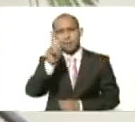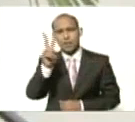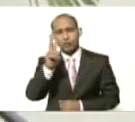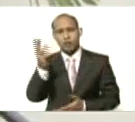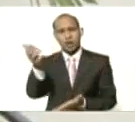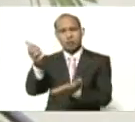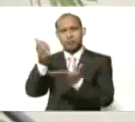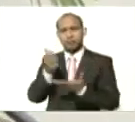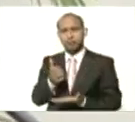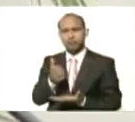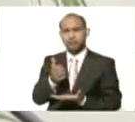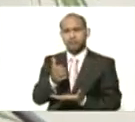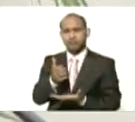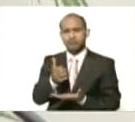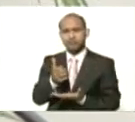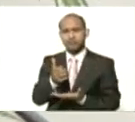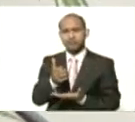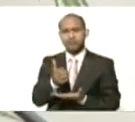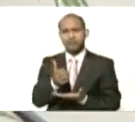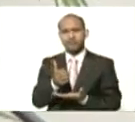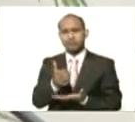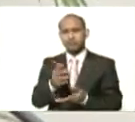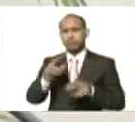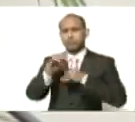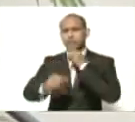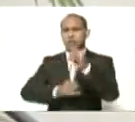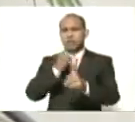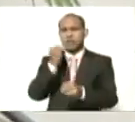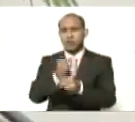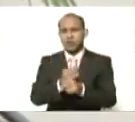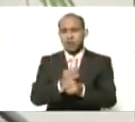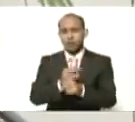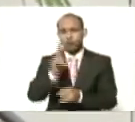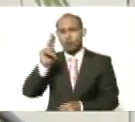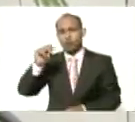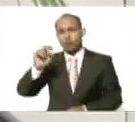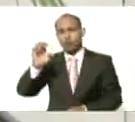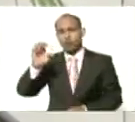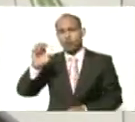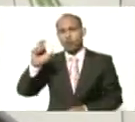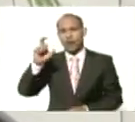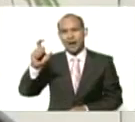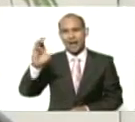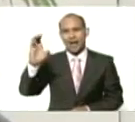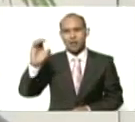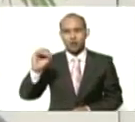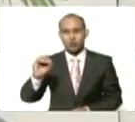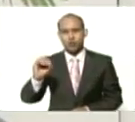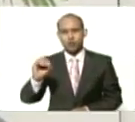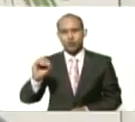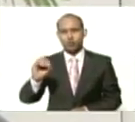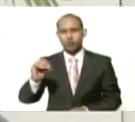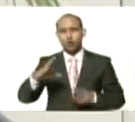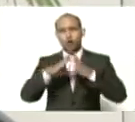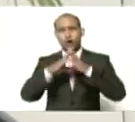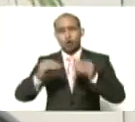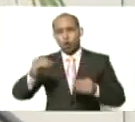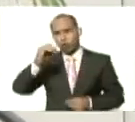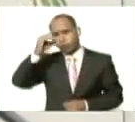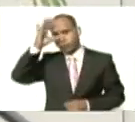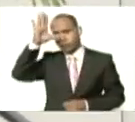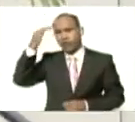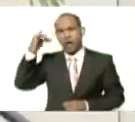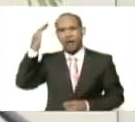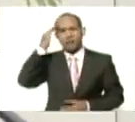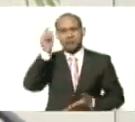premio internacional de la UNESCO, justamente declarándola como territorio libre de analfabetismo.